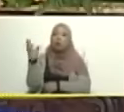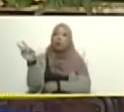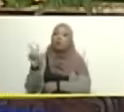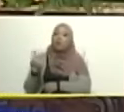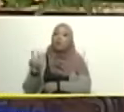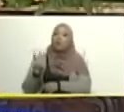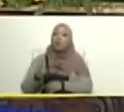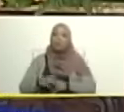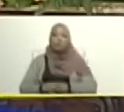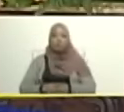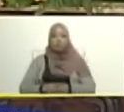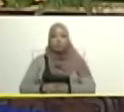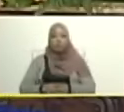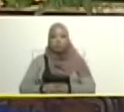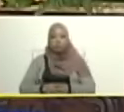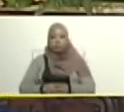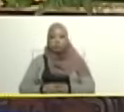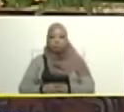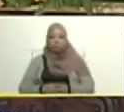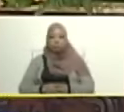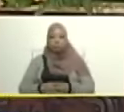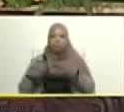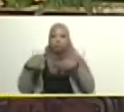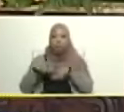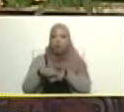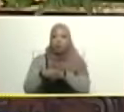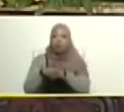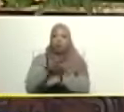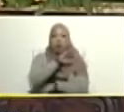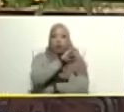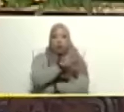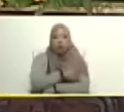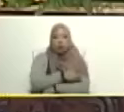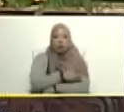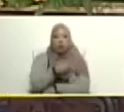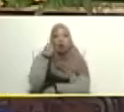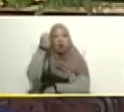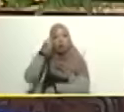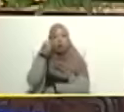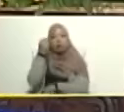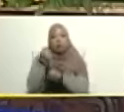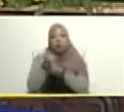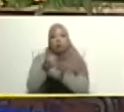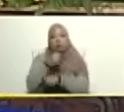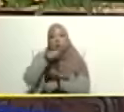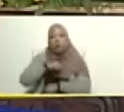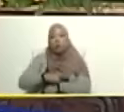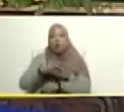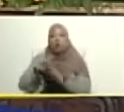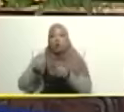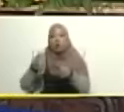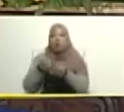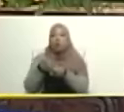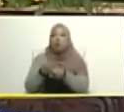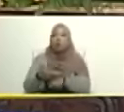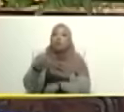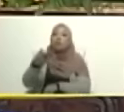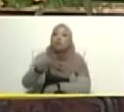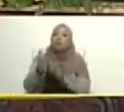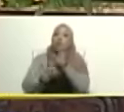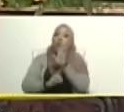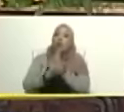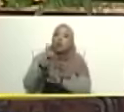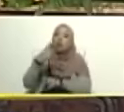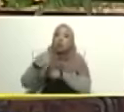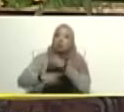Venezuela. Una integración energética que en mi opinión va a ser histórica y fundamental para el desarrollo